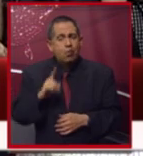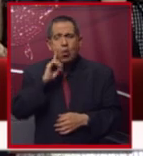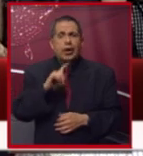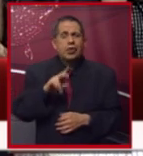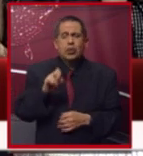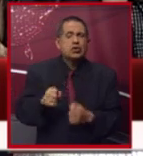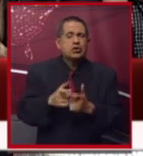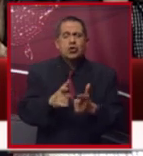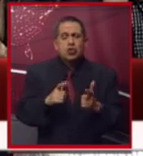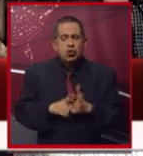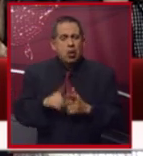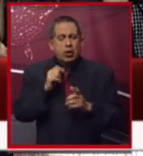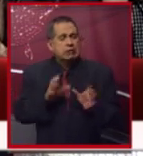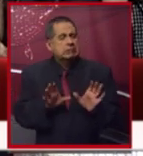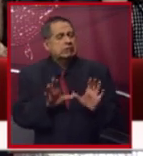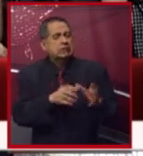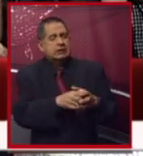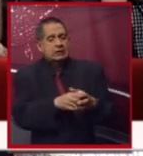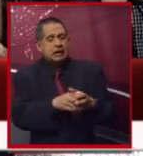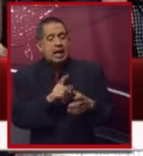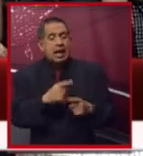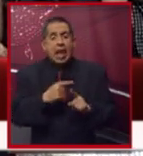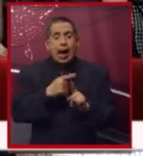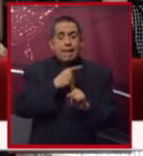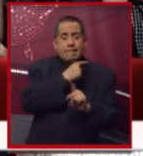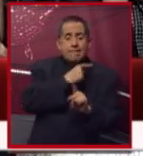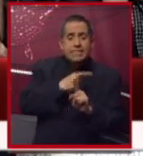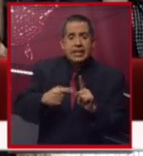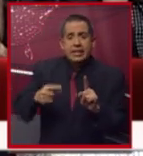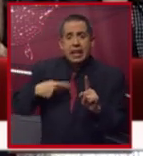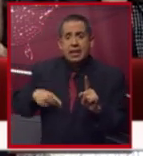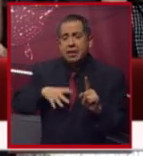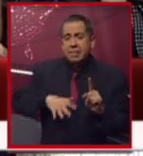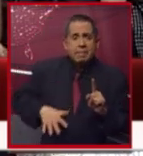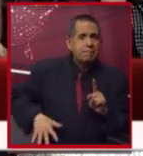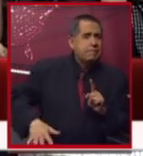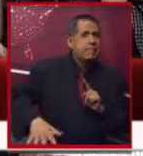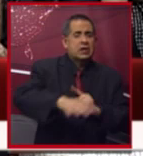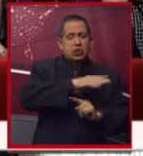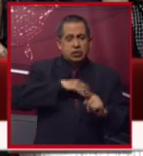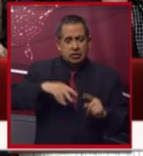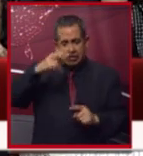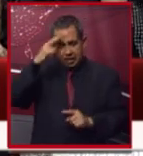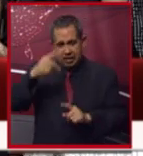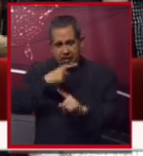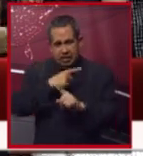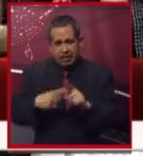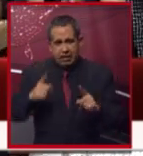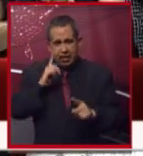grupo, no somos un sector, somos la mitad de la población de México, poco